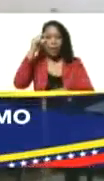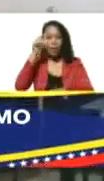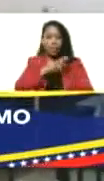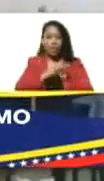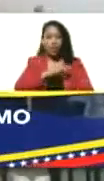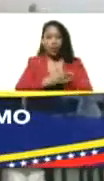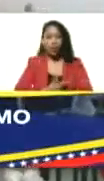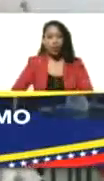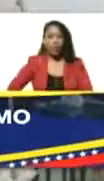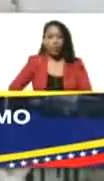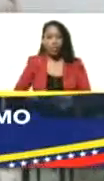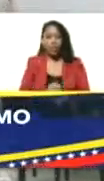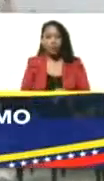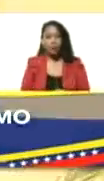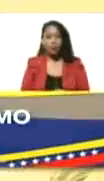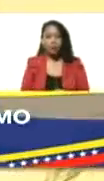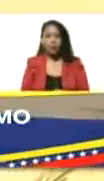presidente.